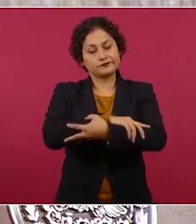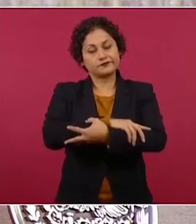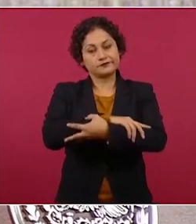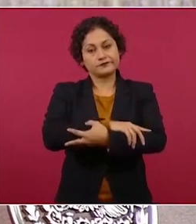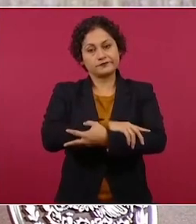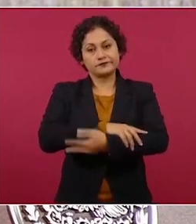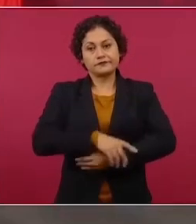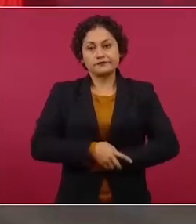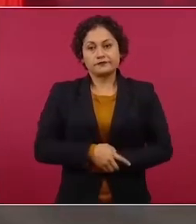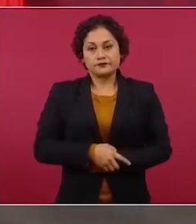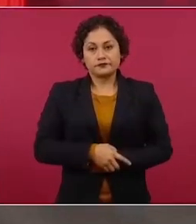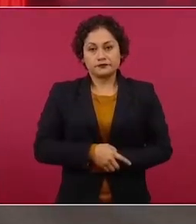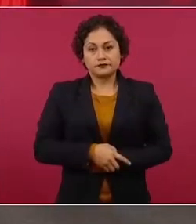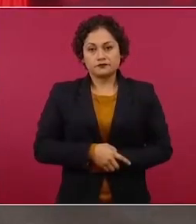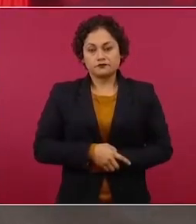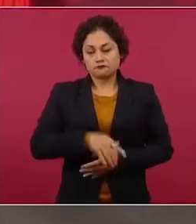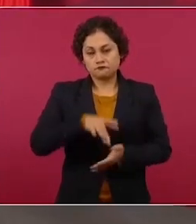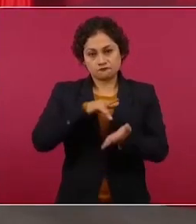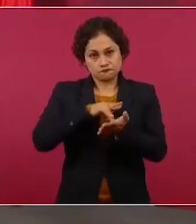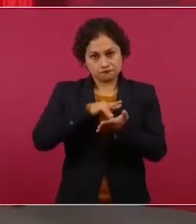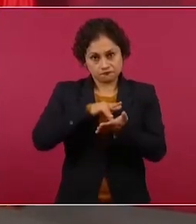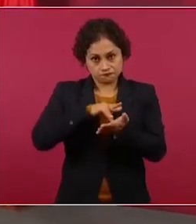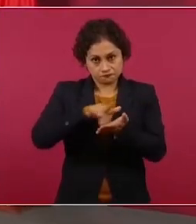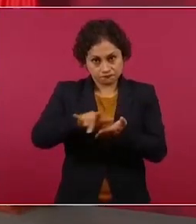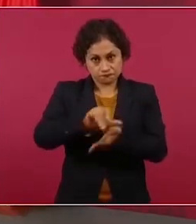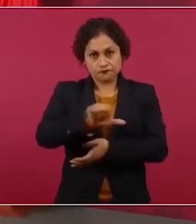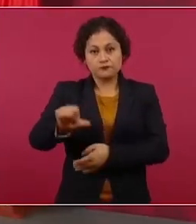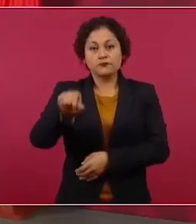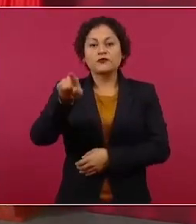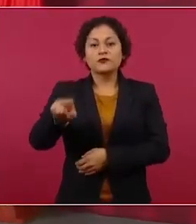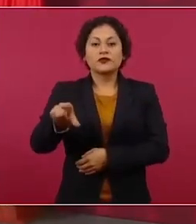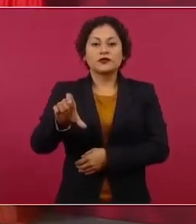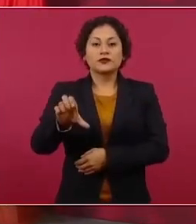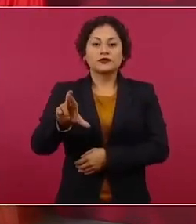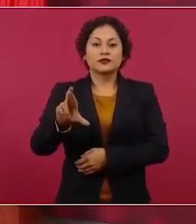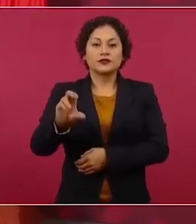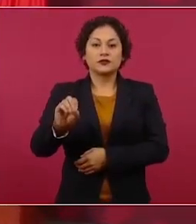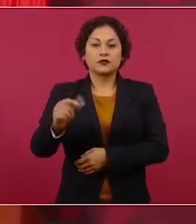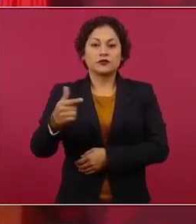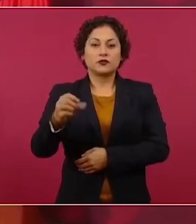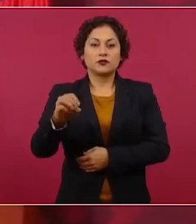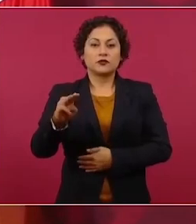enviarle mi apoyo a Ciro Gómez Leyva, que